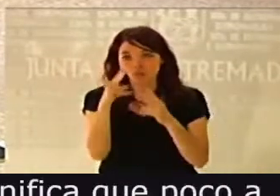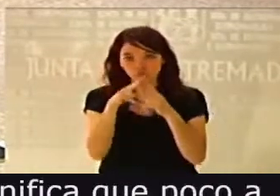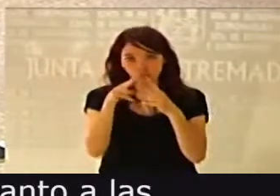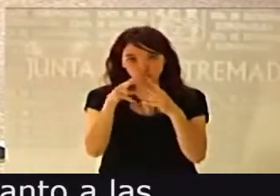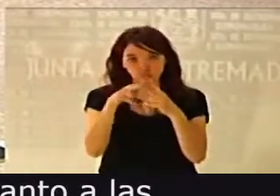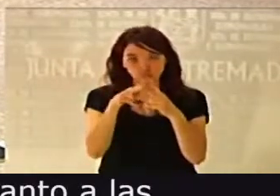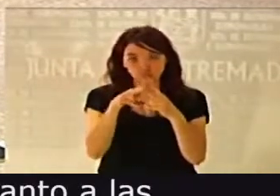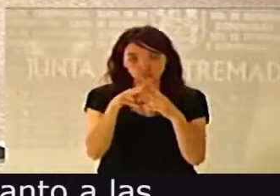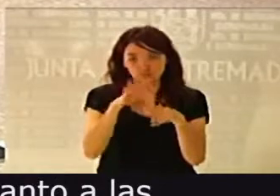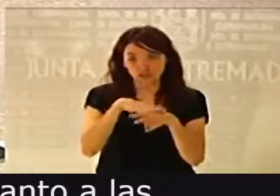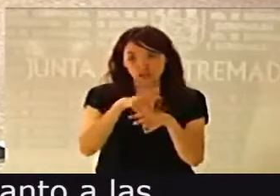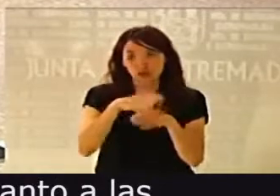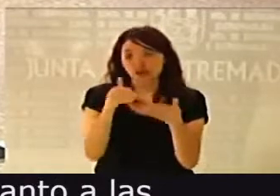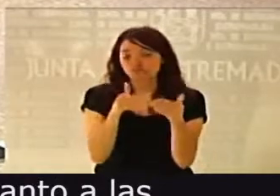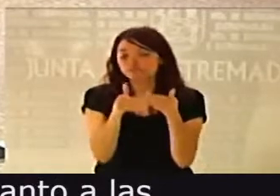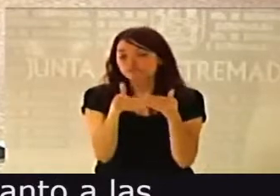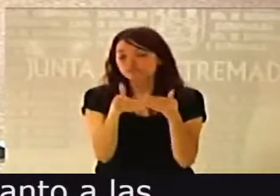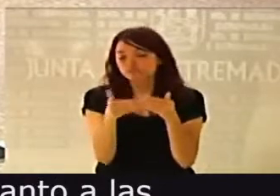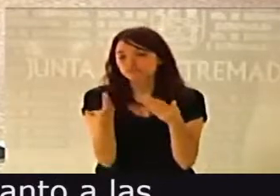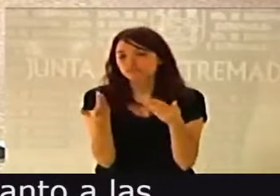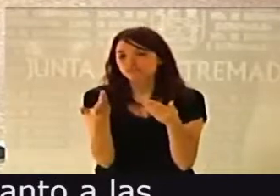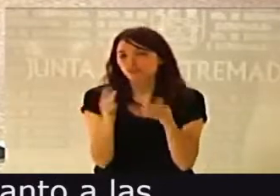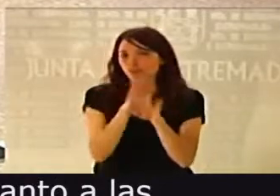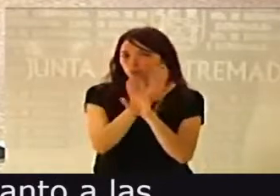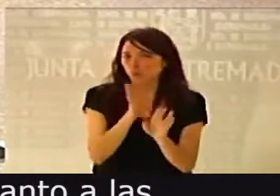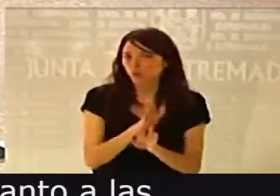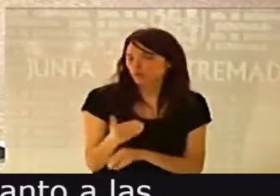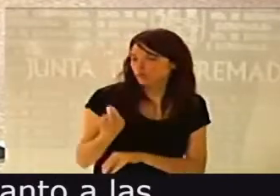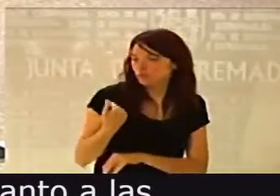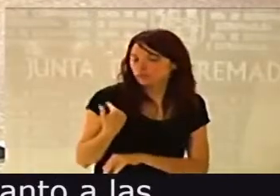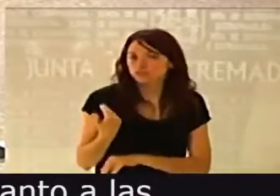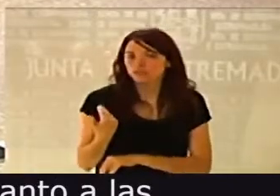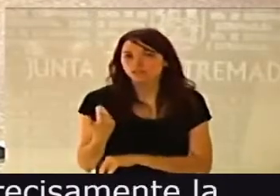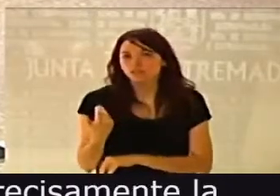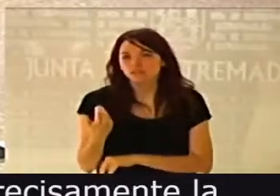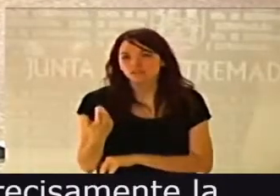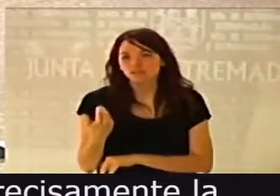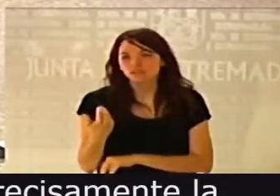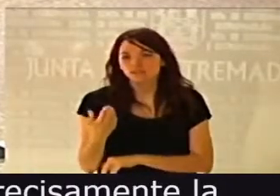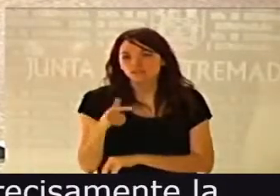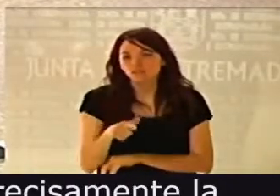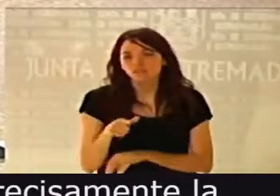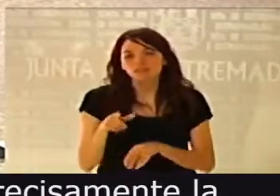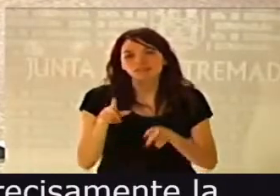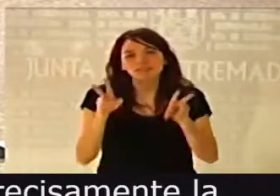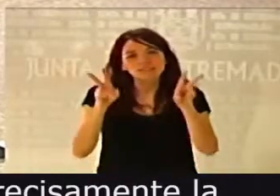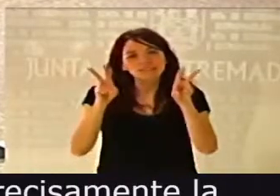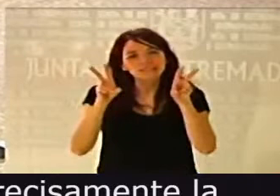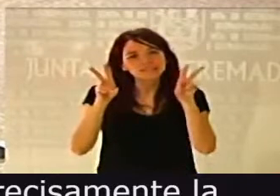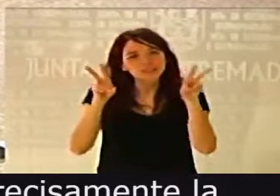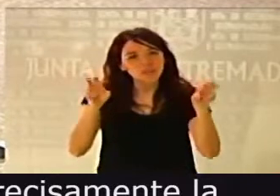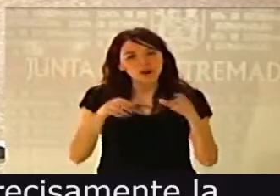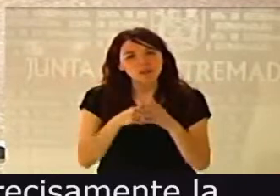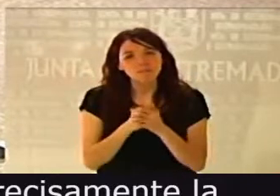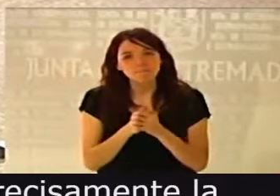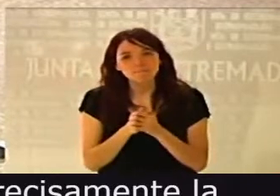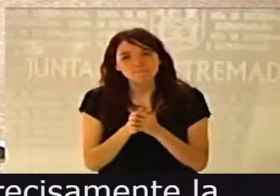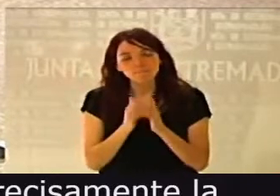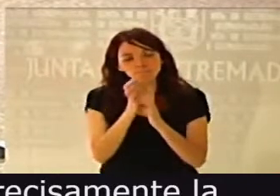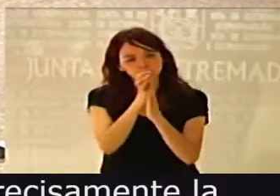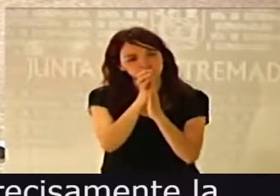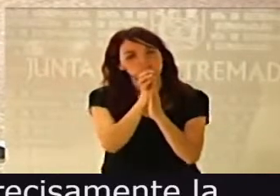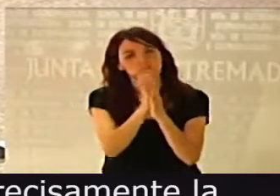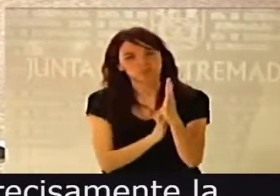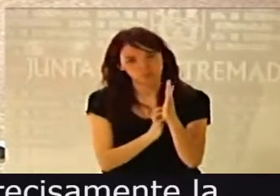cara a las críticas. Precisamente la última ha sido la FREAPA acerca de ese recorte que hay